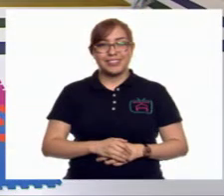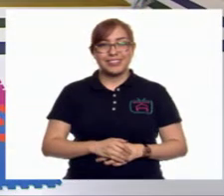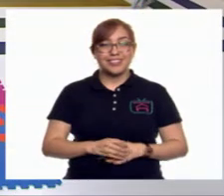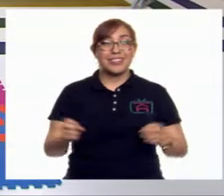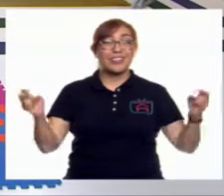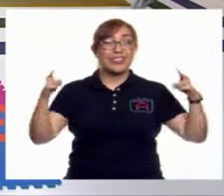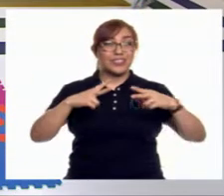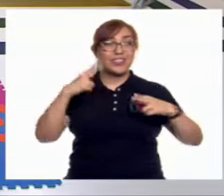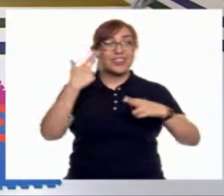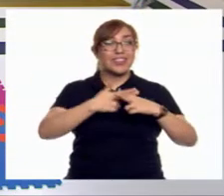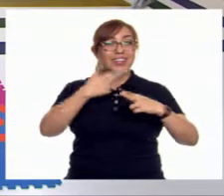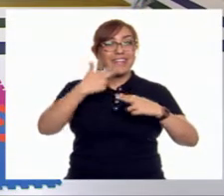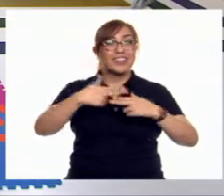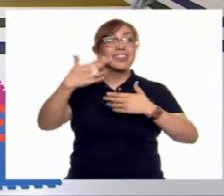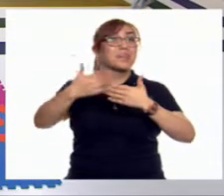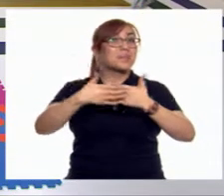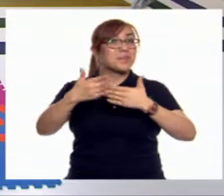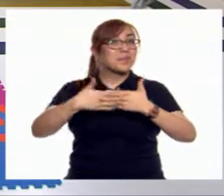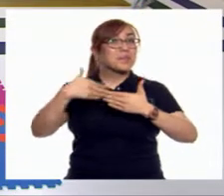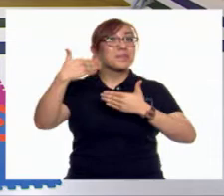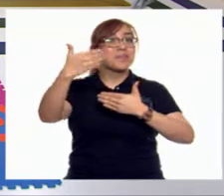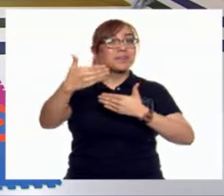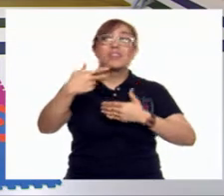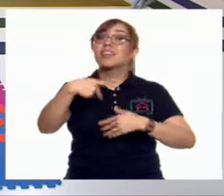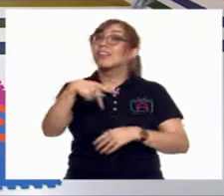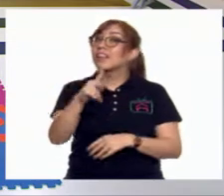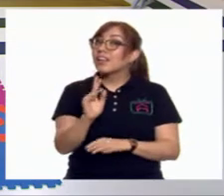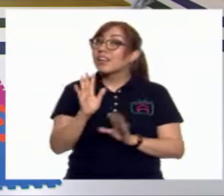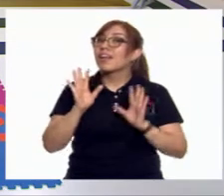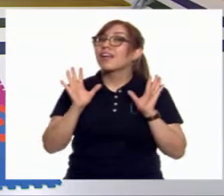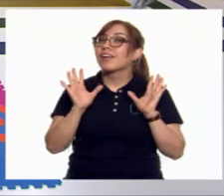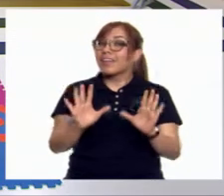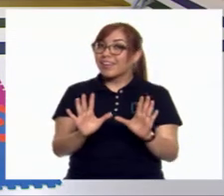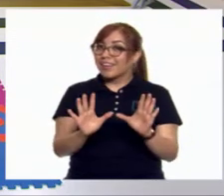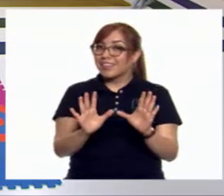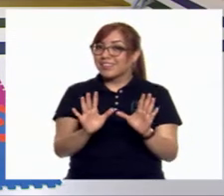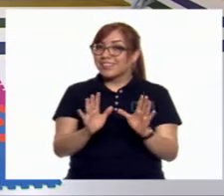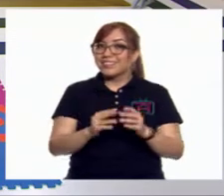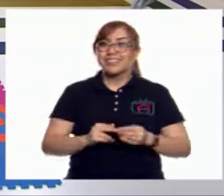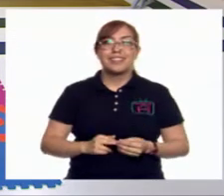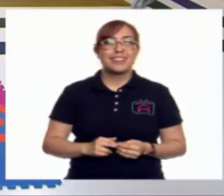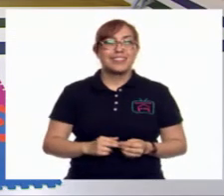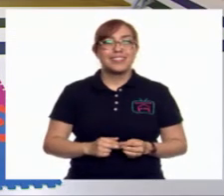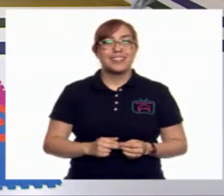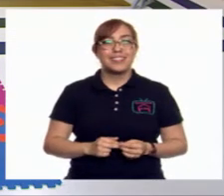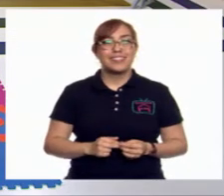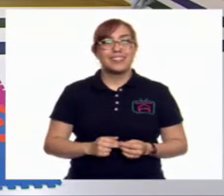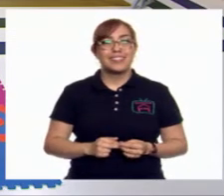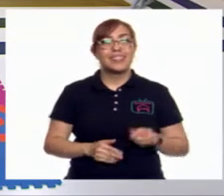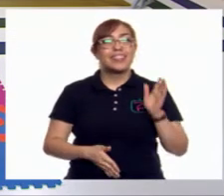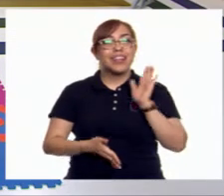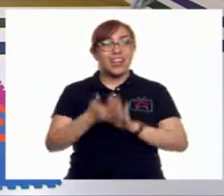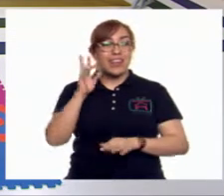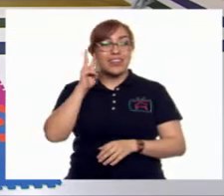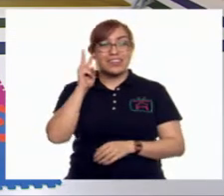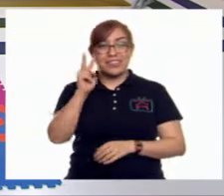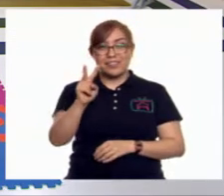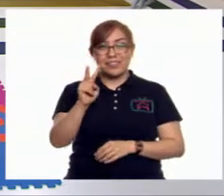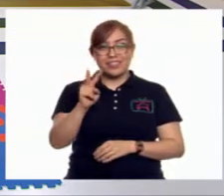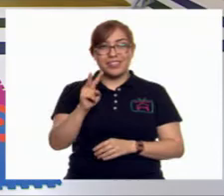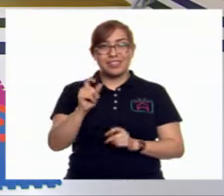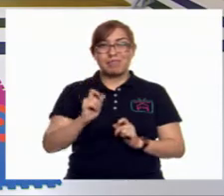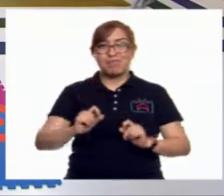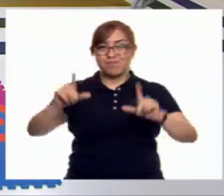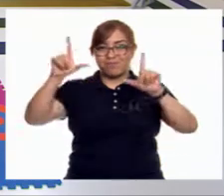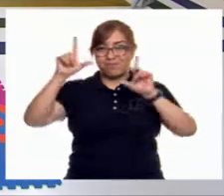Nos vemos hasta la próxima. Pero antes, maestra Gaby. Vamos. Vamos a ver la siguiente